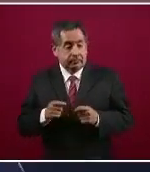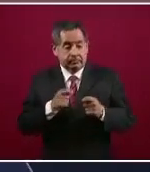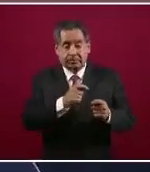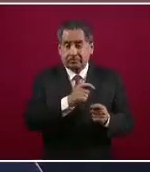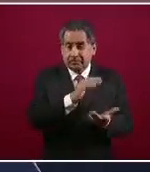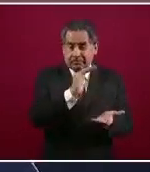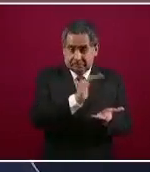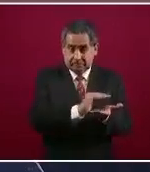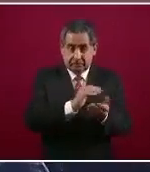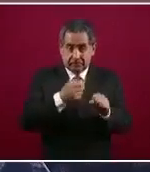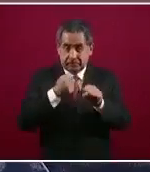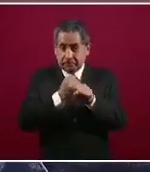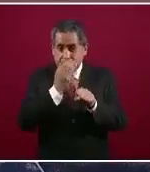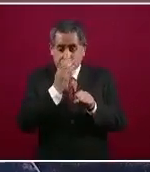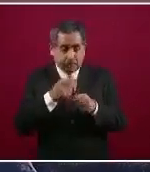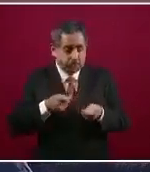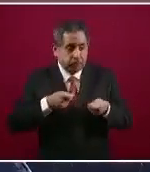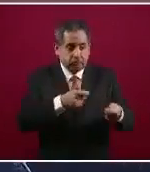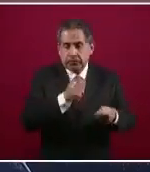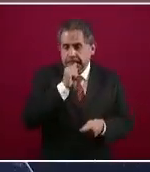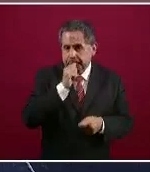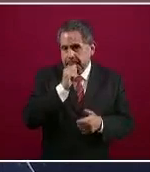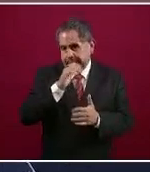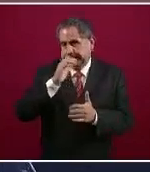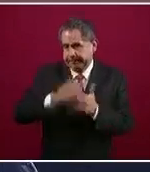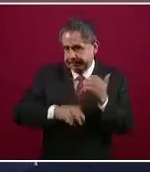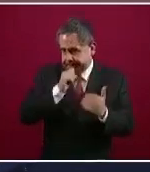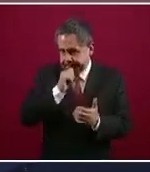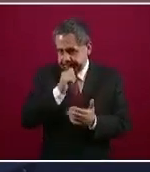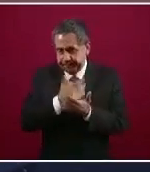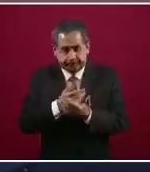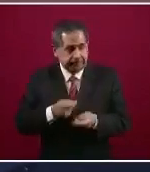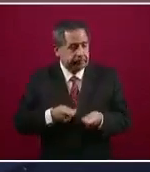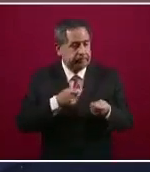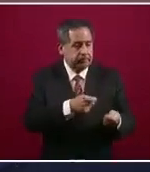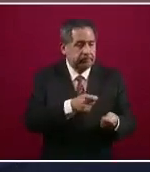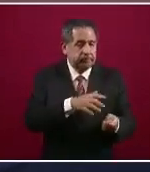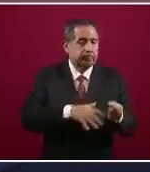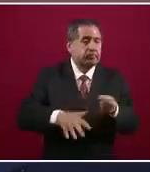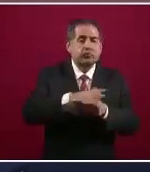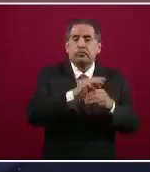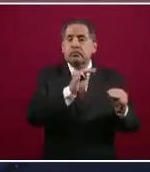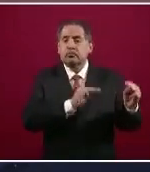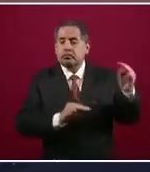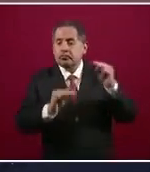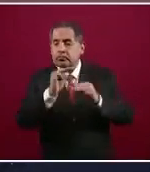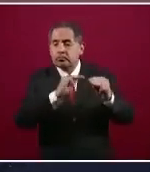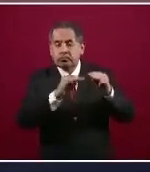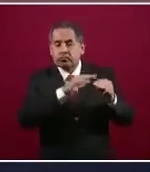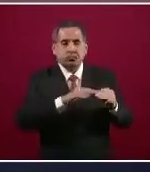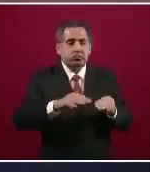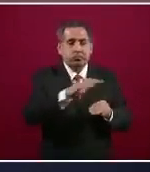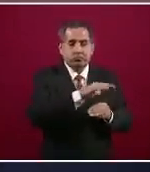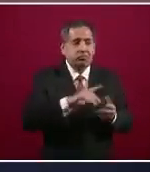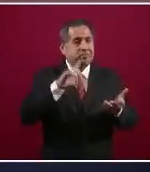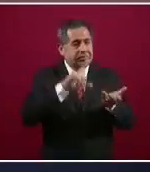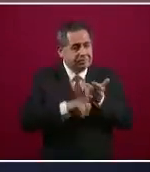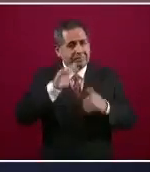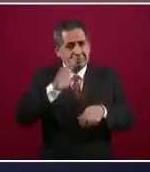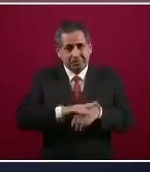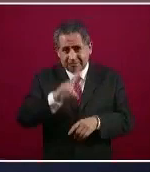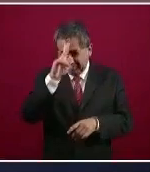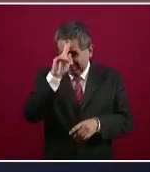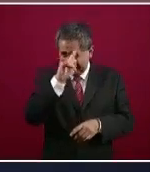menos o no se ha terminado de entregar es en la región de la montaña, que es donde hay más pobreza,